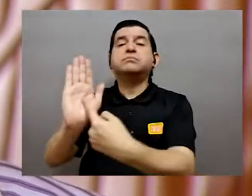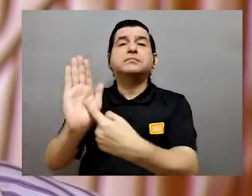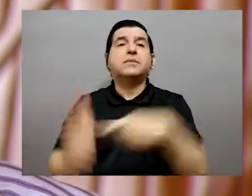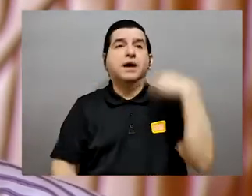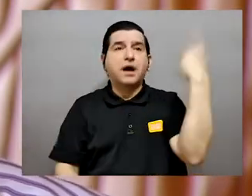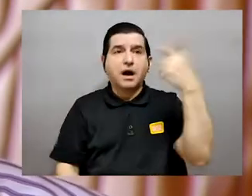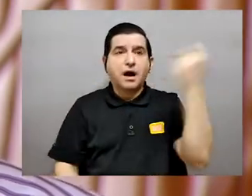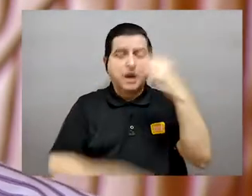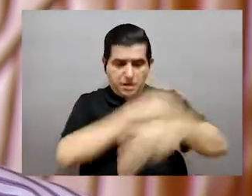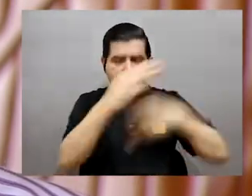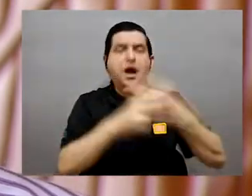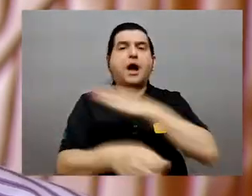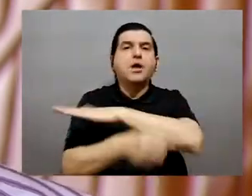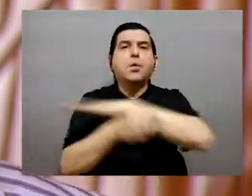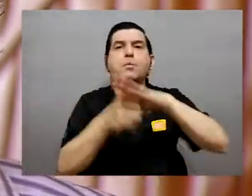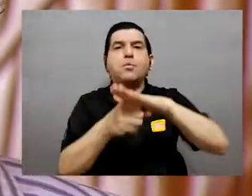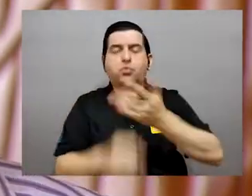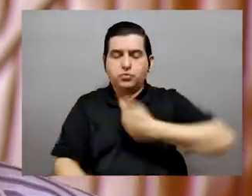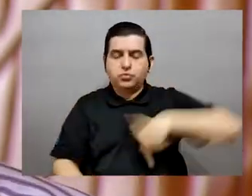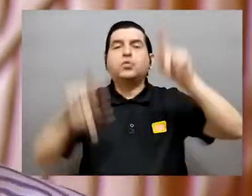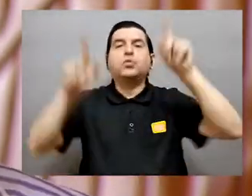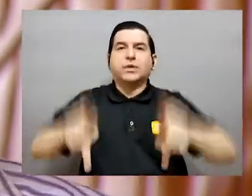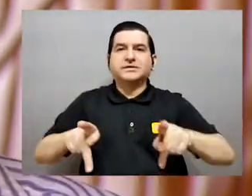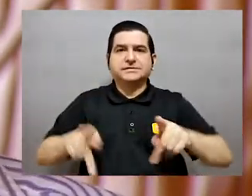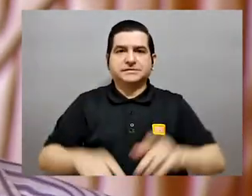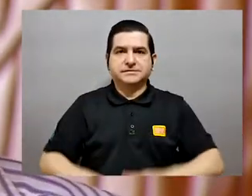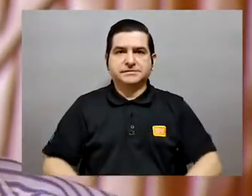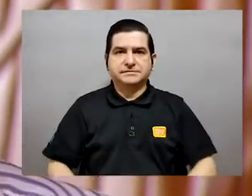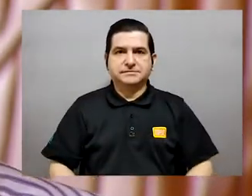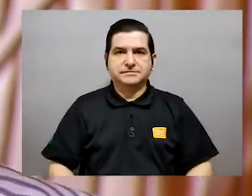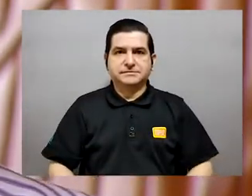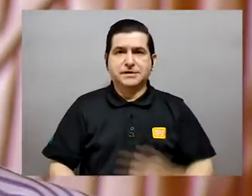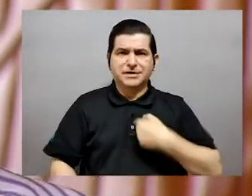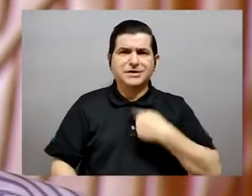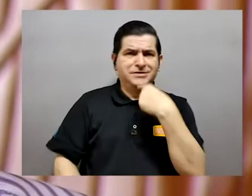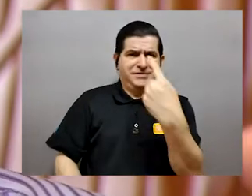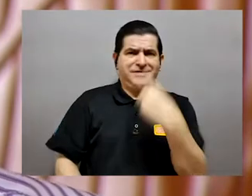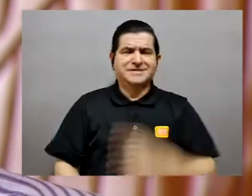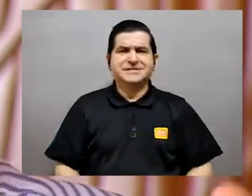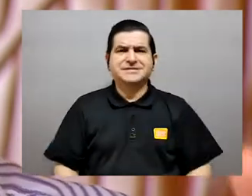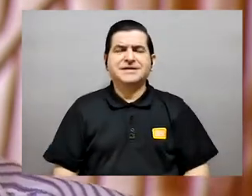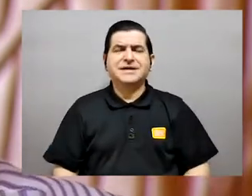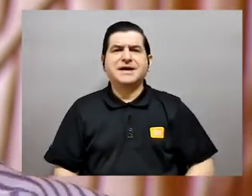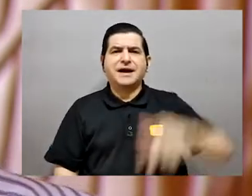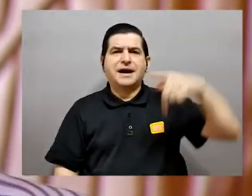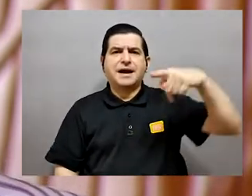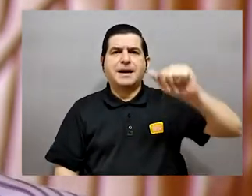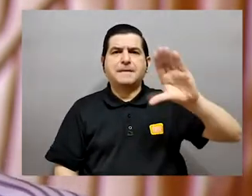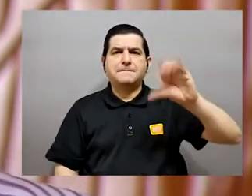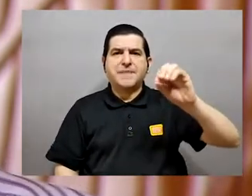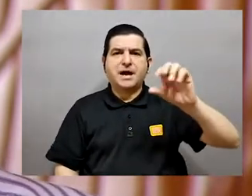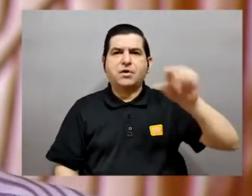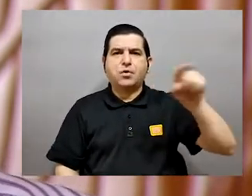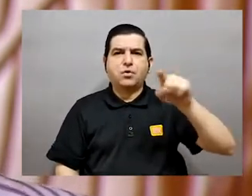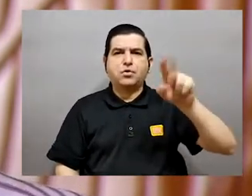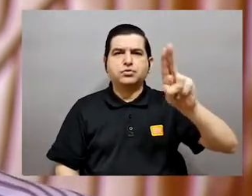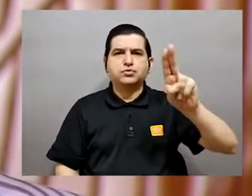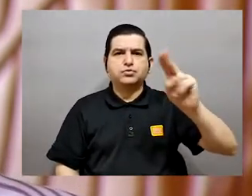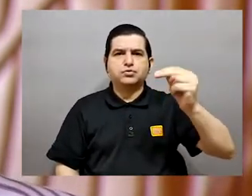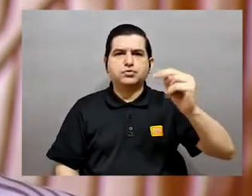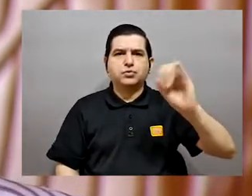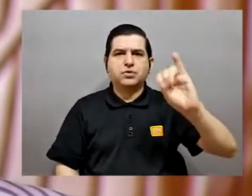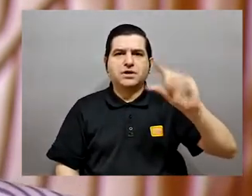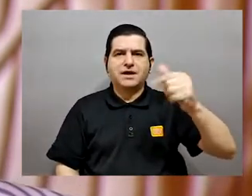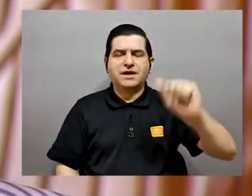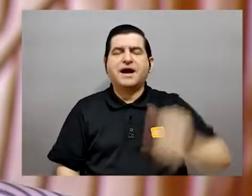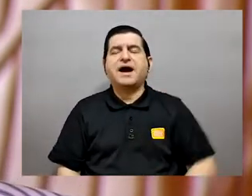más pasión, porque yo decía, ya encontré por dónde es el camino. Entonces, esta chola en la avenida, recuerdo